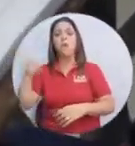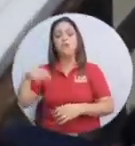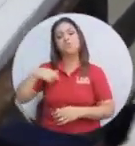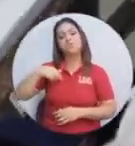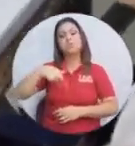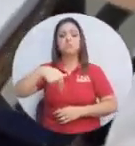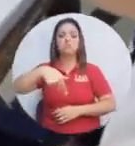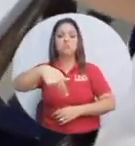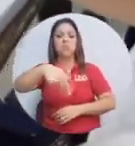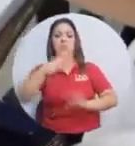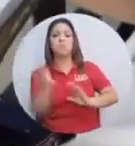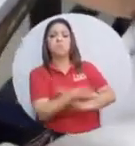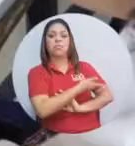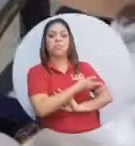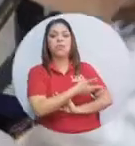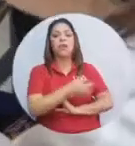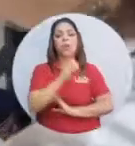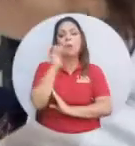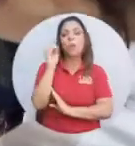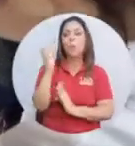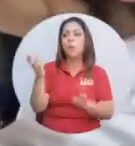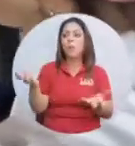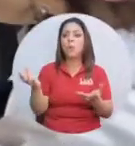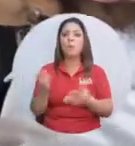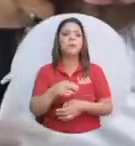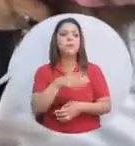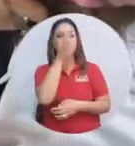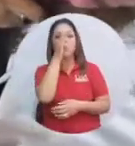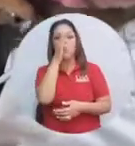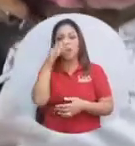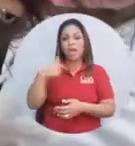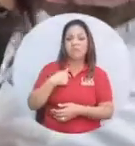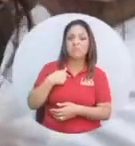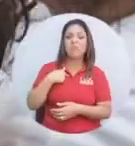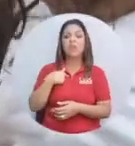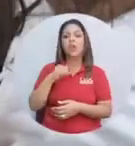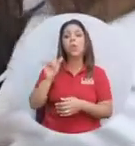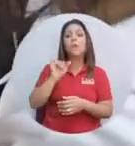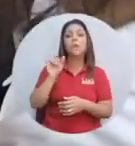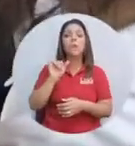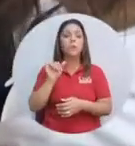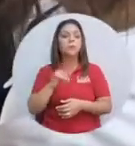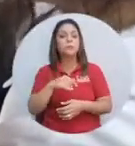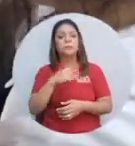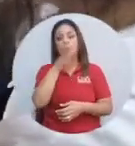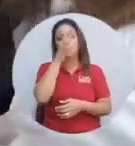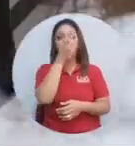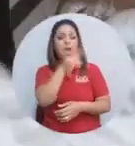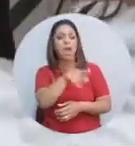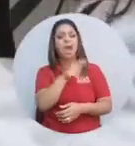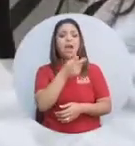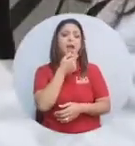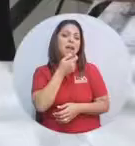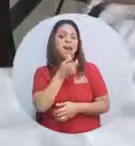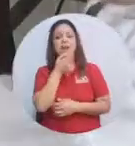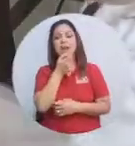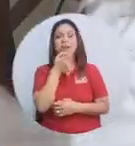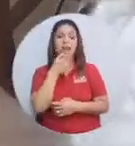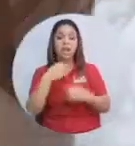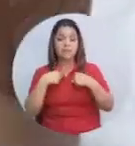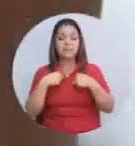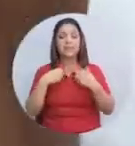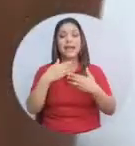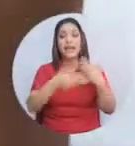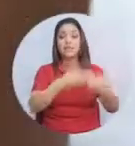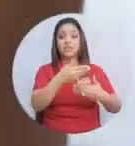de la que se conversa, de la que se burlan, voy a decir algo muy tico, el pato de la fiesta, para que cualquier persona lo pueda entender en nuestras